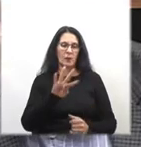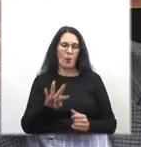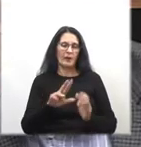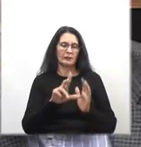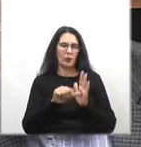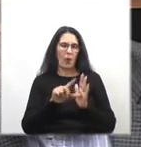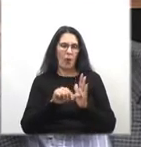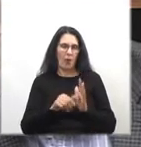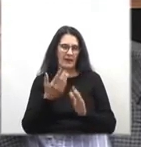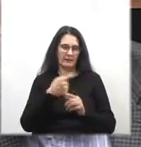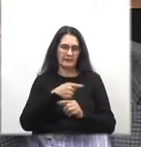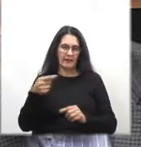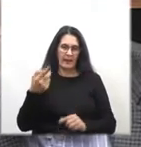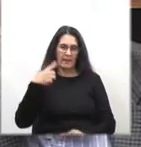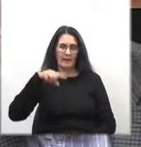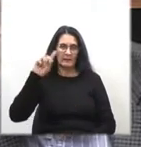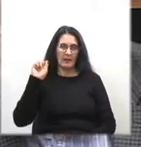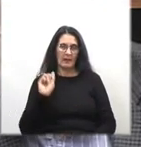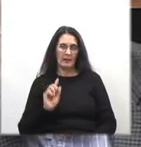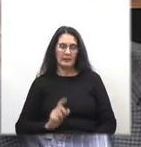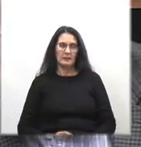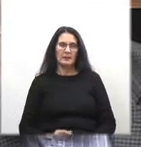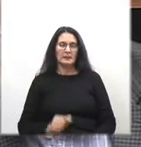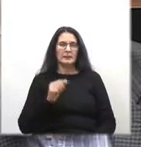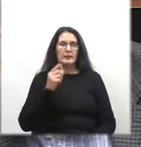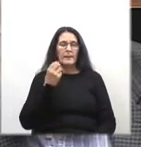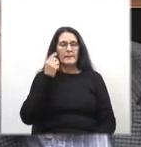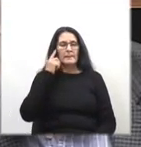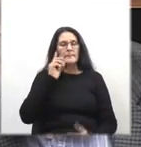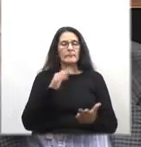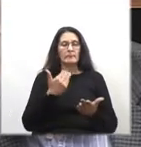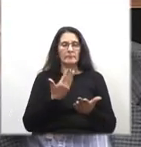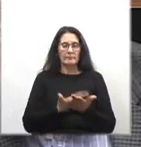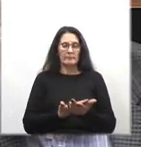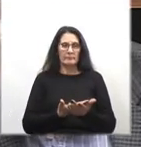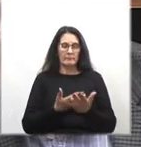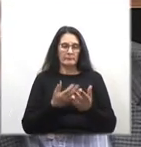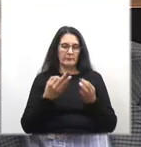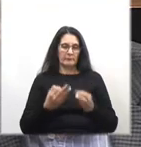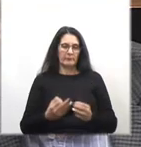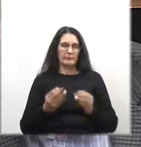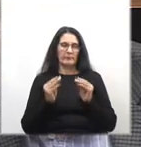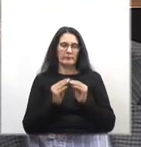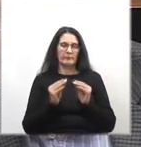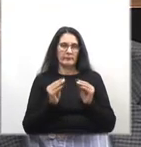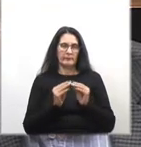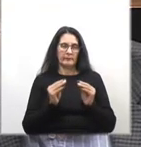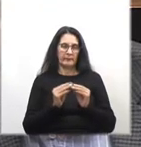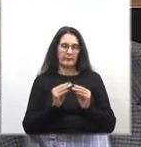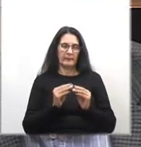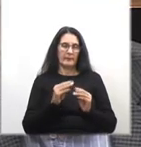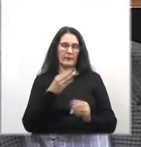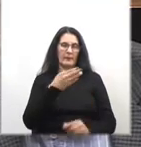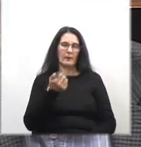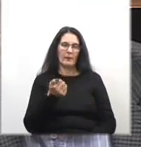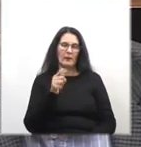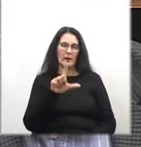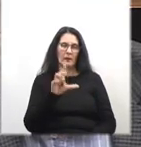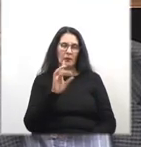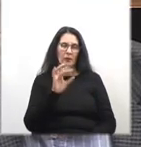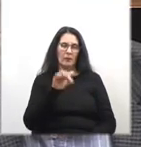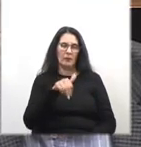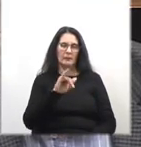tuvimos la semana pasada, como planteaba muy bien nuestro compañero Sebastián Valdomir, que fue el